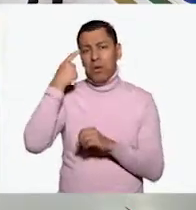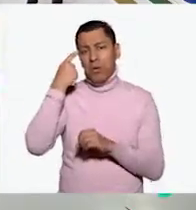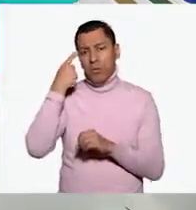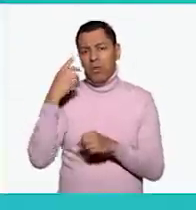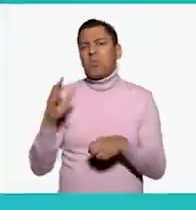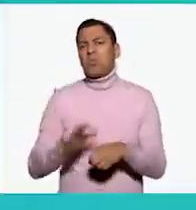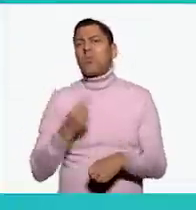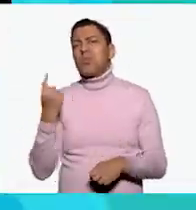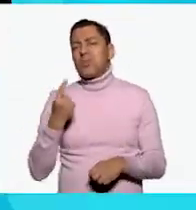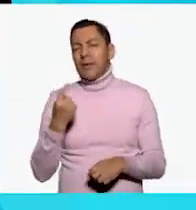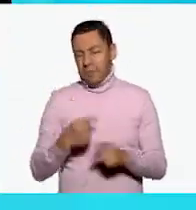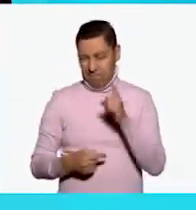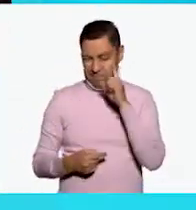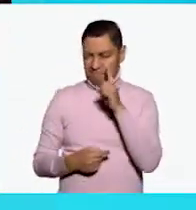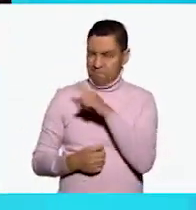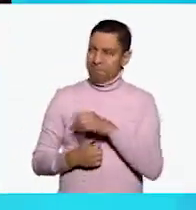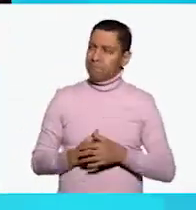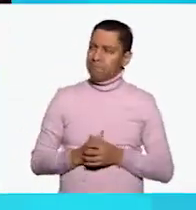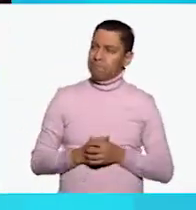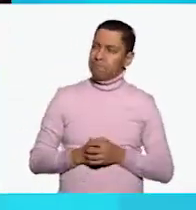Vamos.